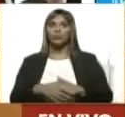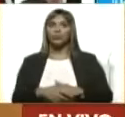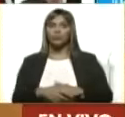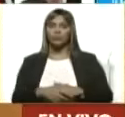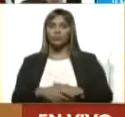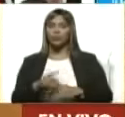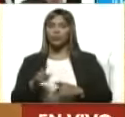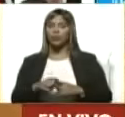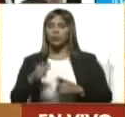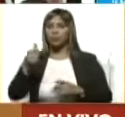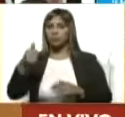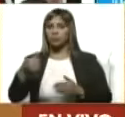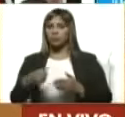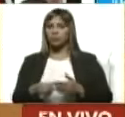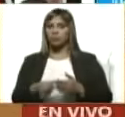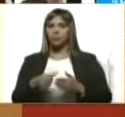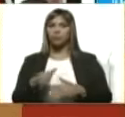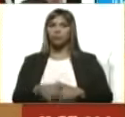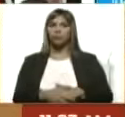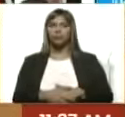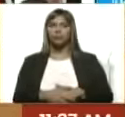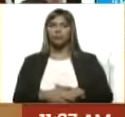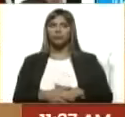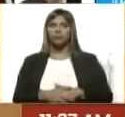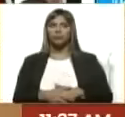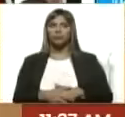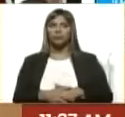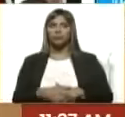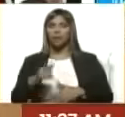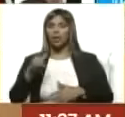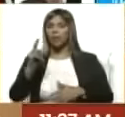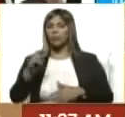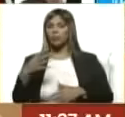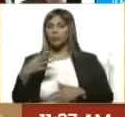por el cactahuella identifica a la persona